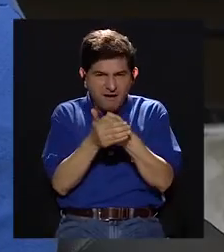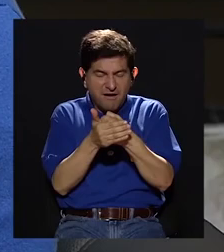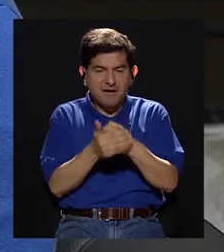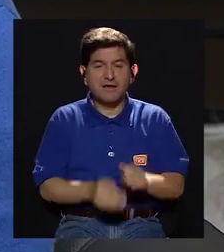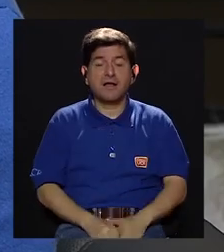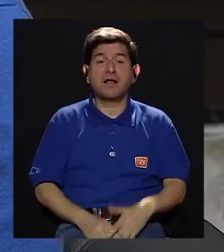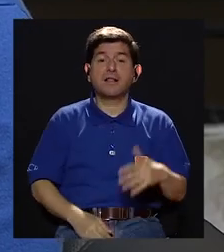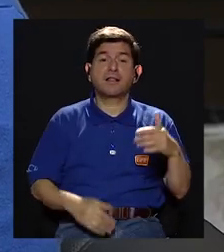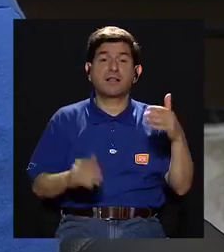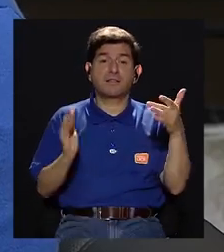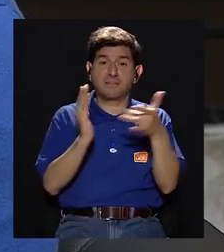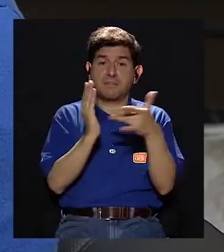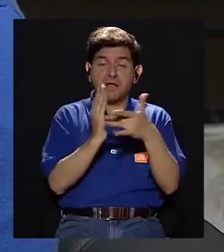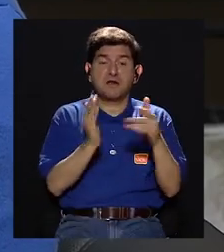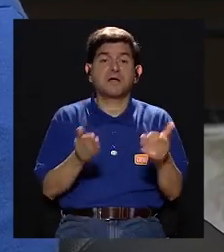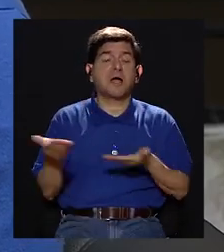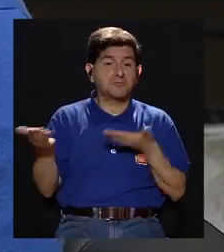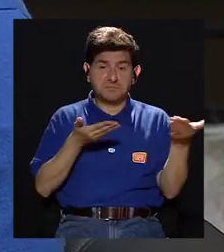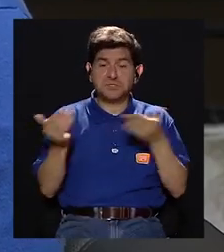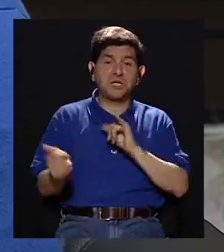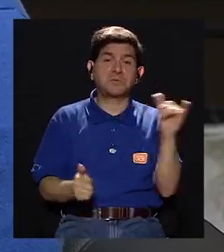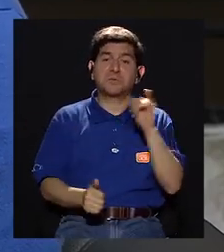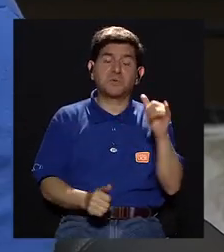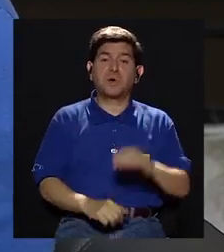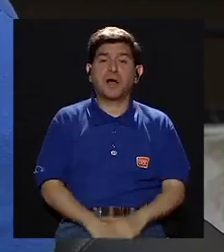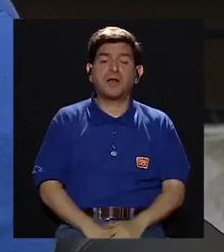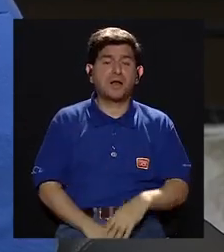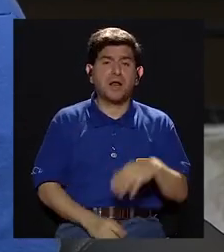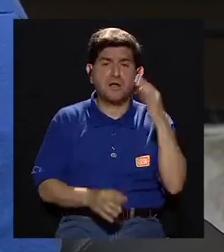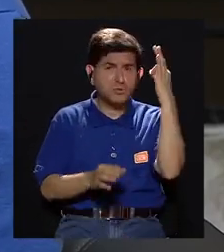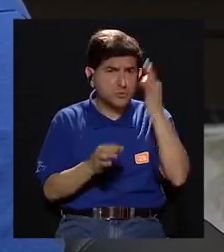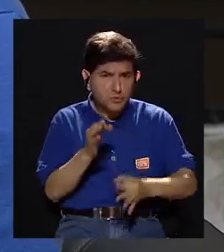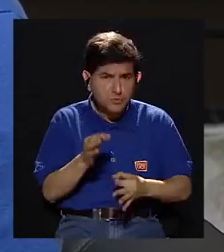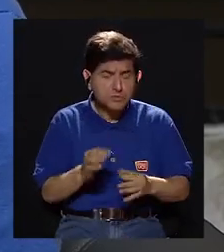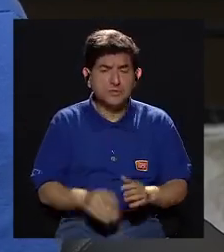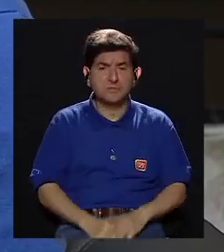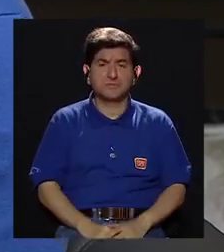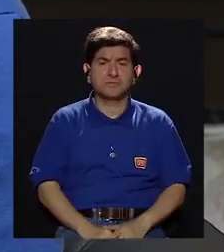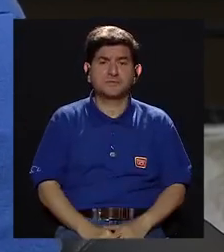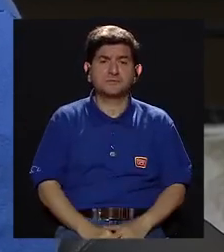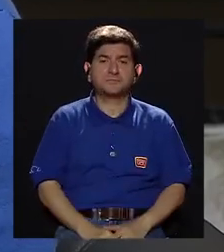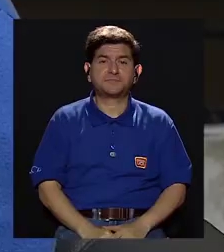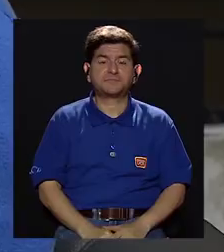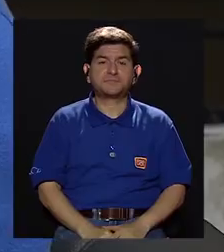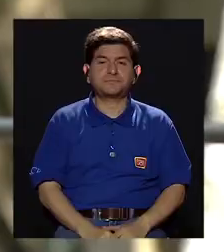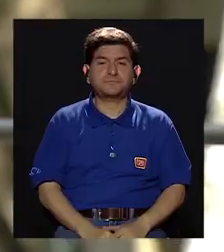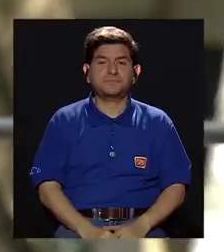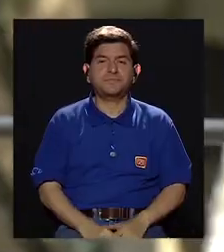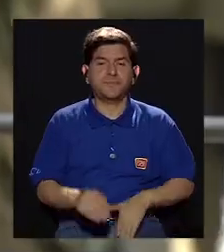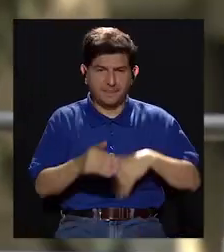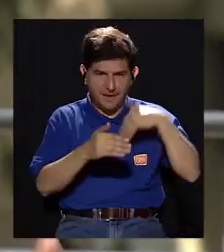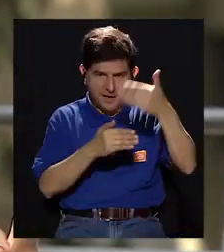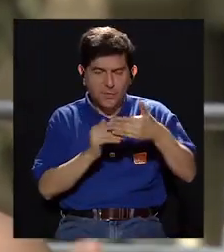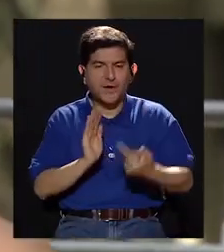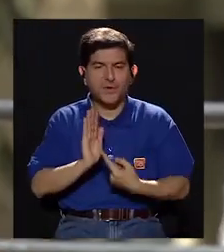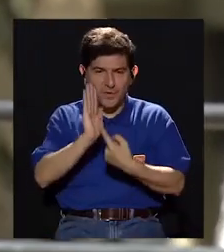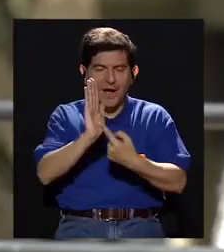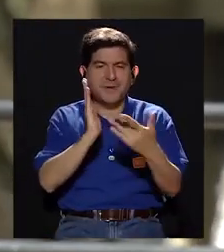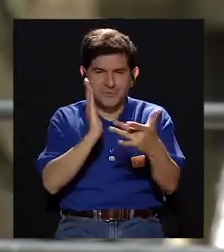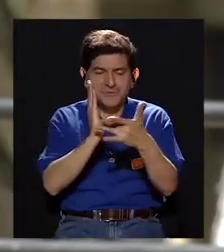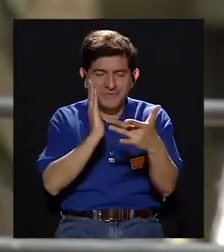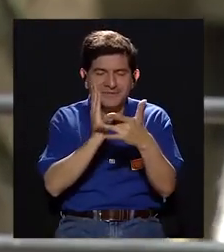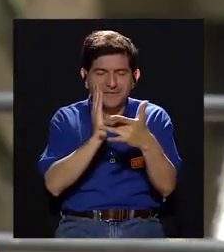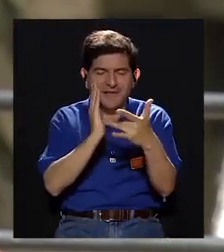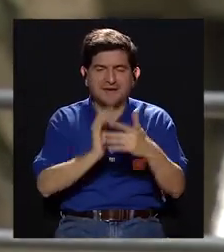en un accidente, la técnica sirve en cualquier momento. Te digo, es muy sencilla y muy eficaz. Sí, ahorita vamos